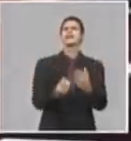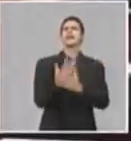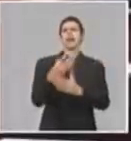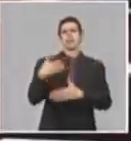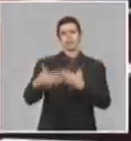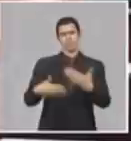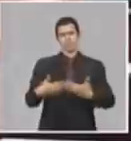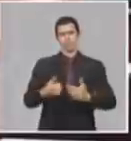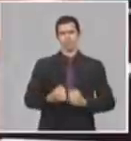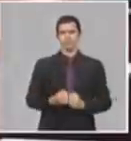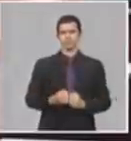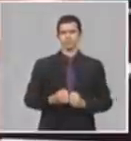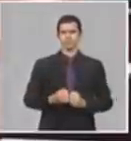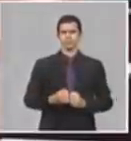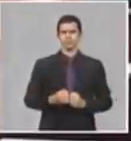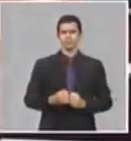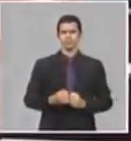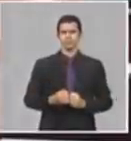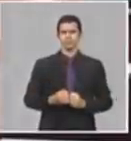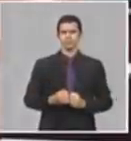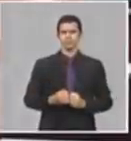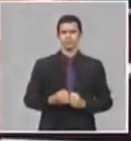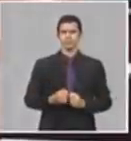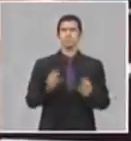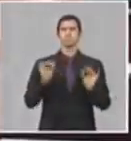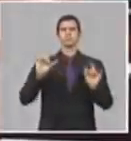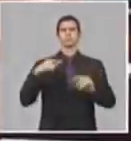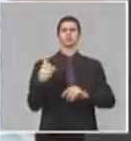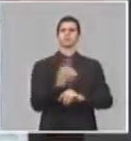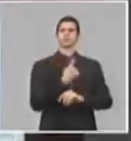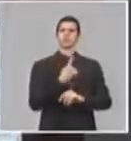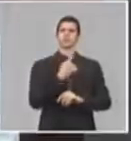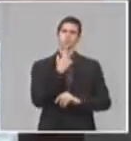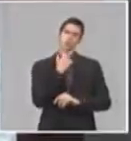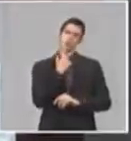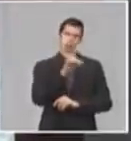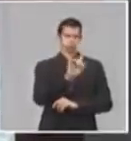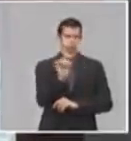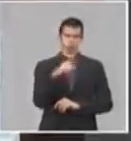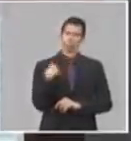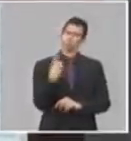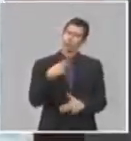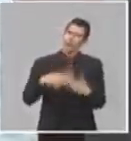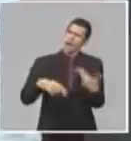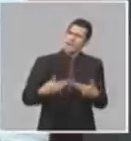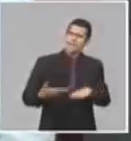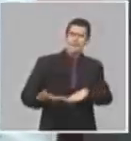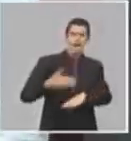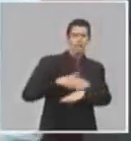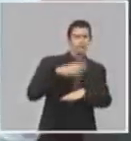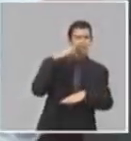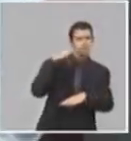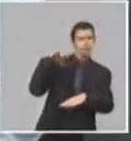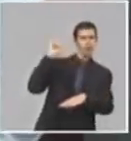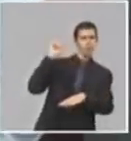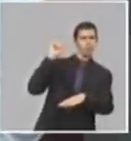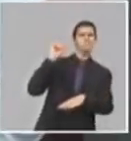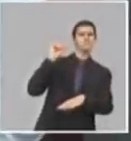en cuanto a la manipulación y a desarmar ideológicamente a los pueblos en nuestra región y en el